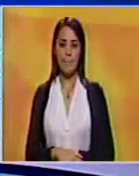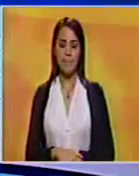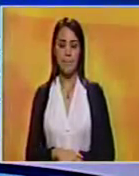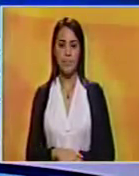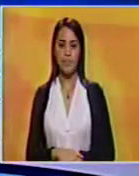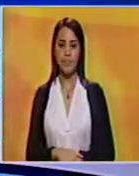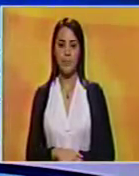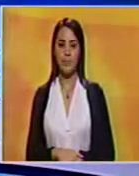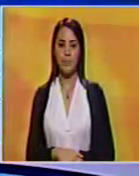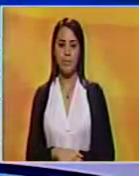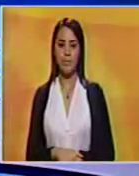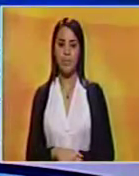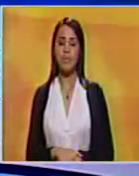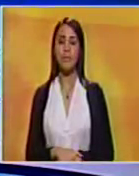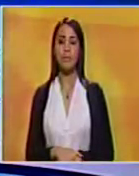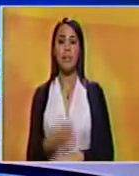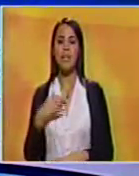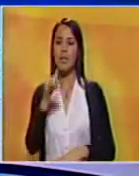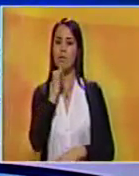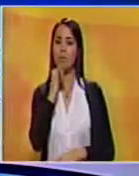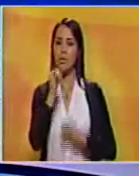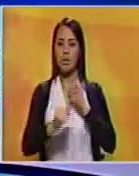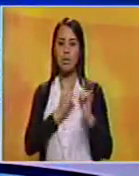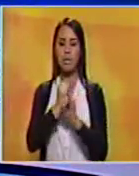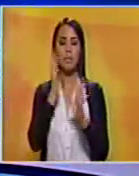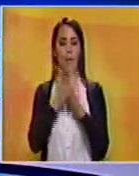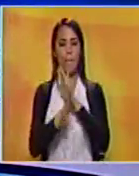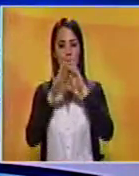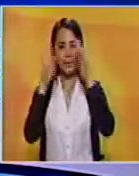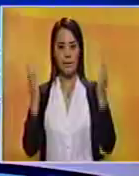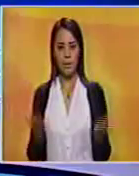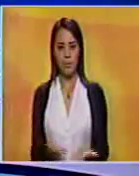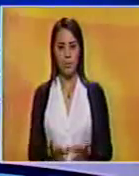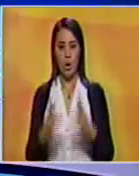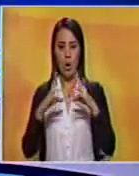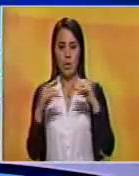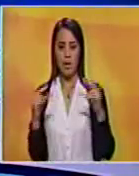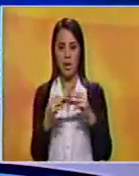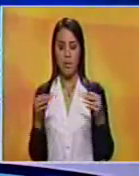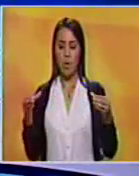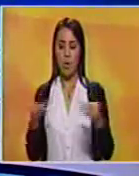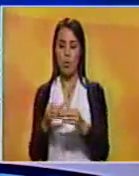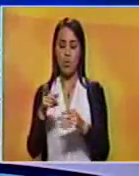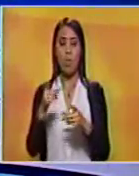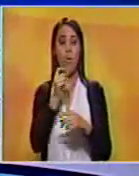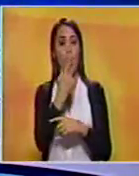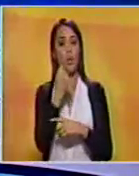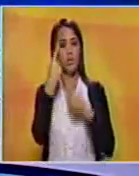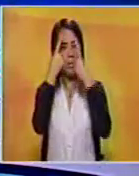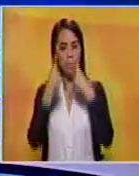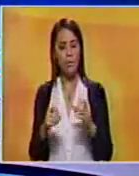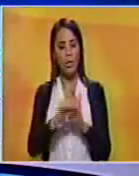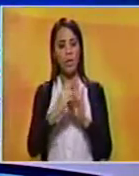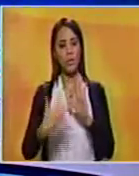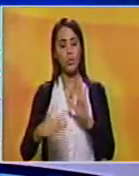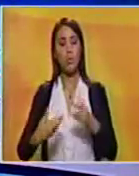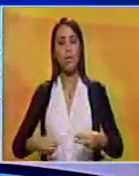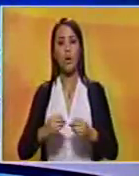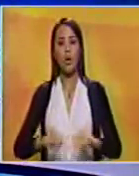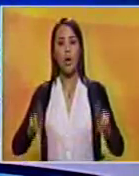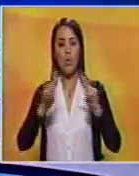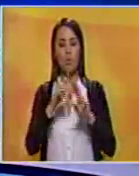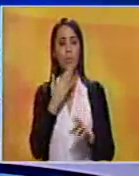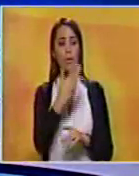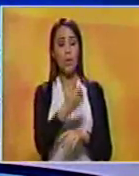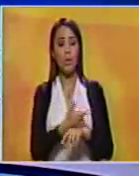Iniciamos el recorrido por las notas internacionales en lo que pasa en el mundo. En Nicaragua, un grupo de 11 expertos en derechos humanos de la ONU exhortó al gobierno